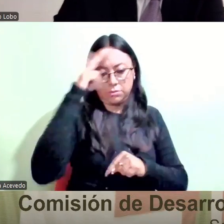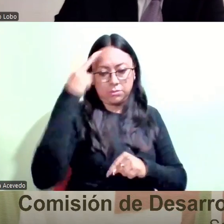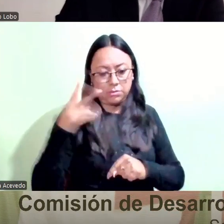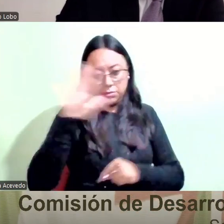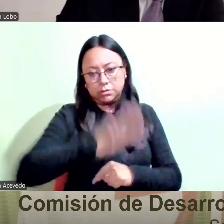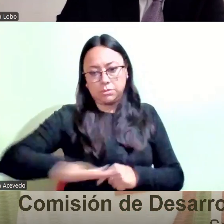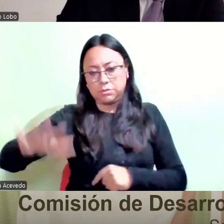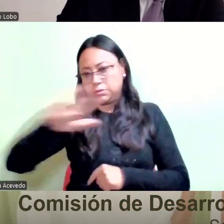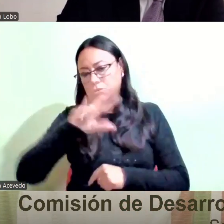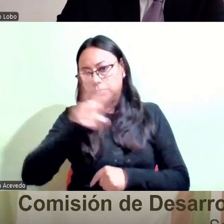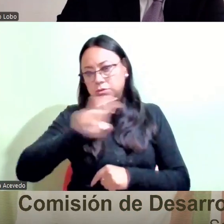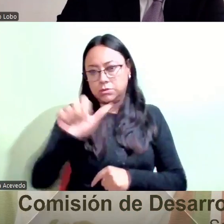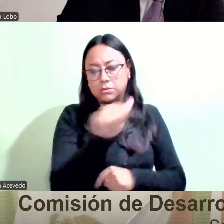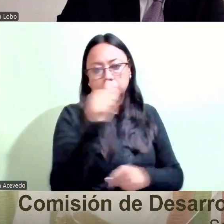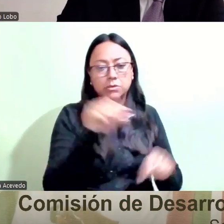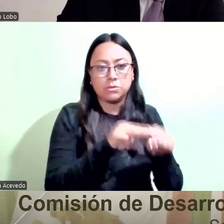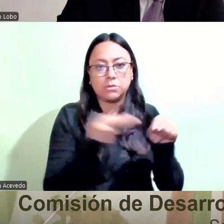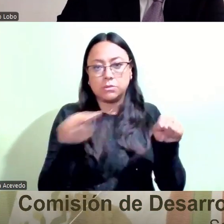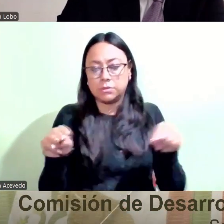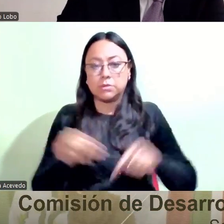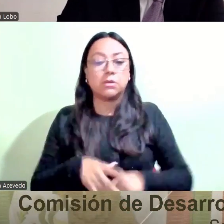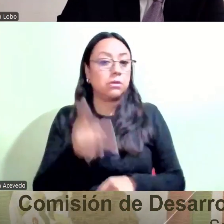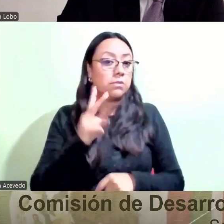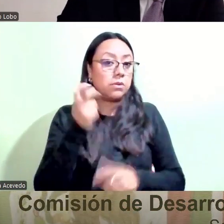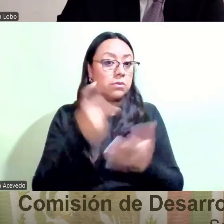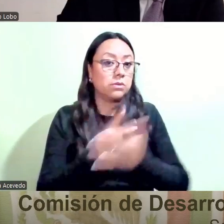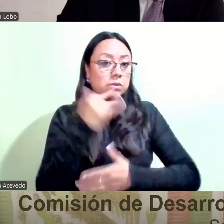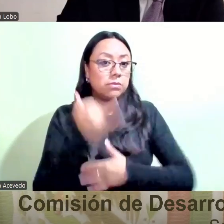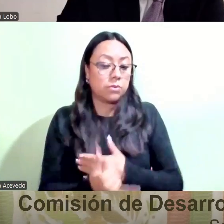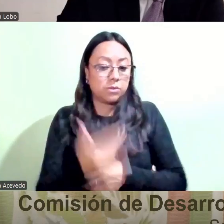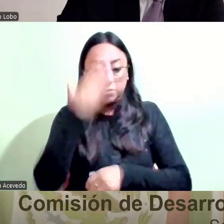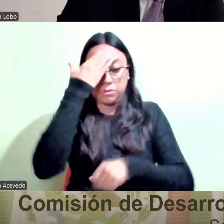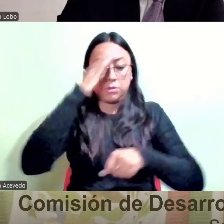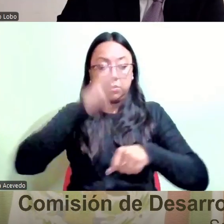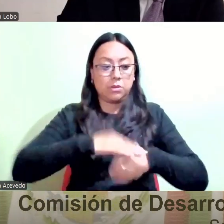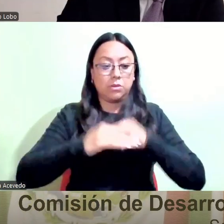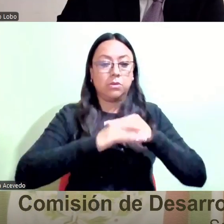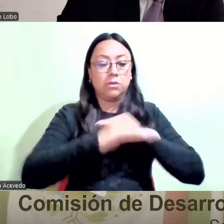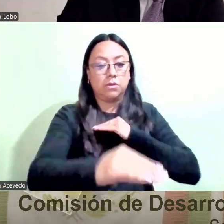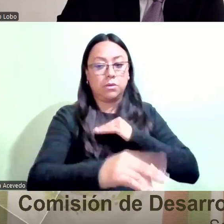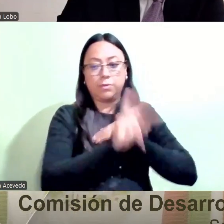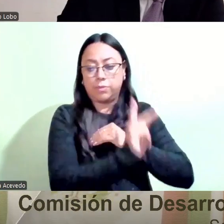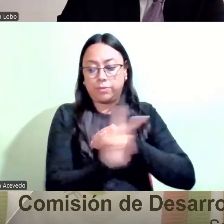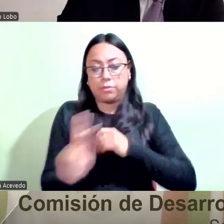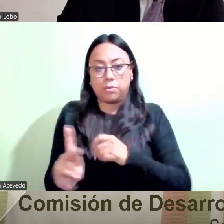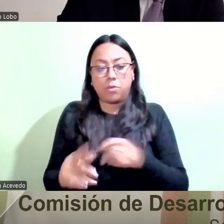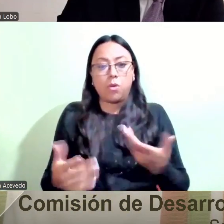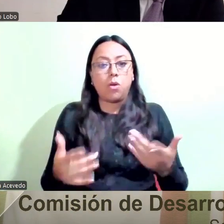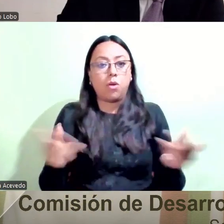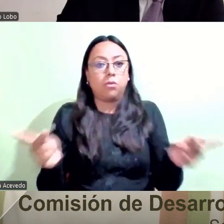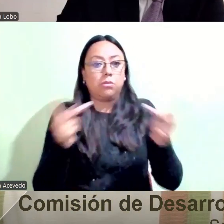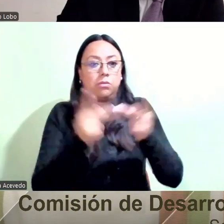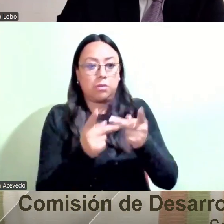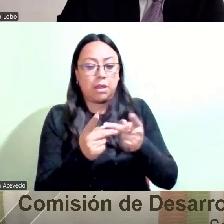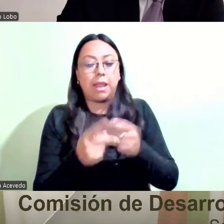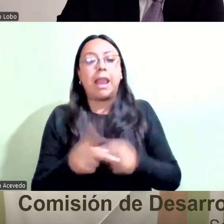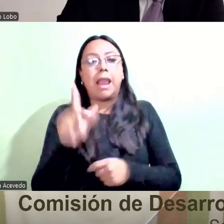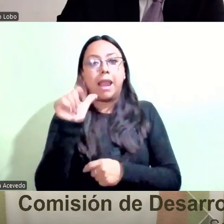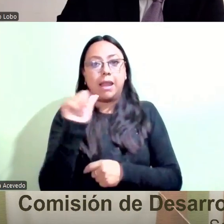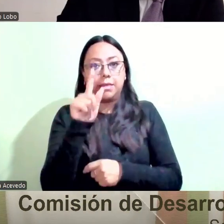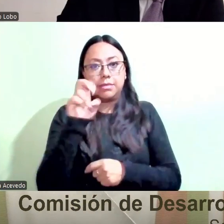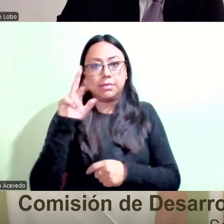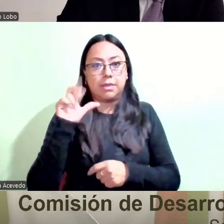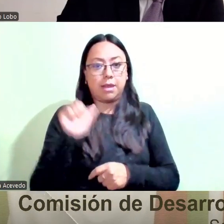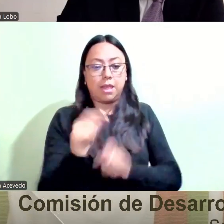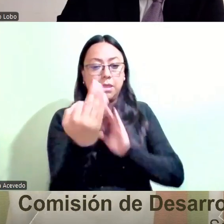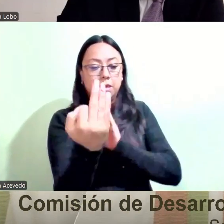metros, no es menos cierto que el proyecto no considera la superficie que equivale a las restricciones laterales y frontales, que deben ser respetadas